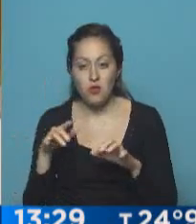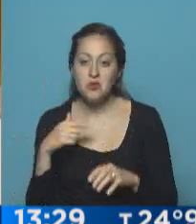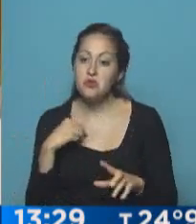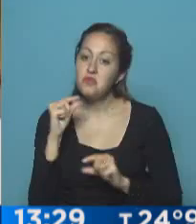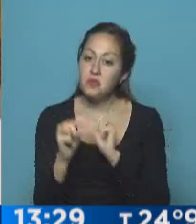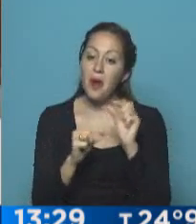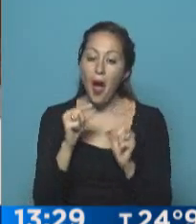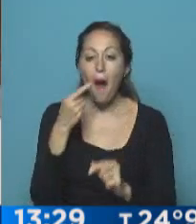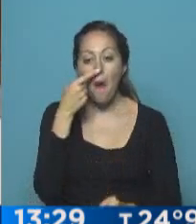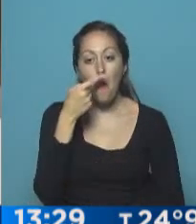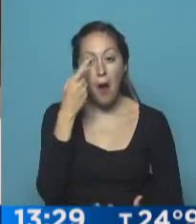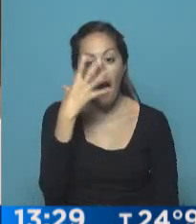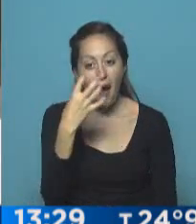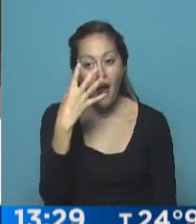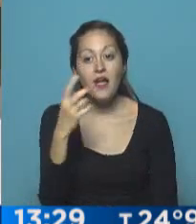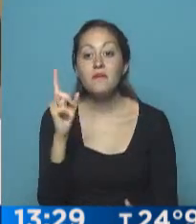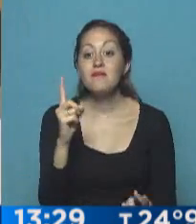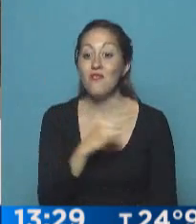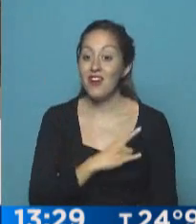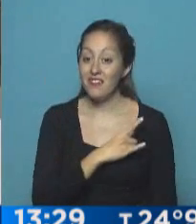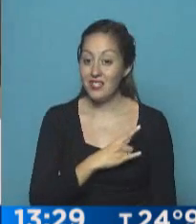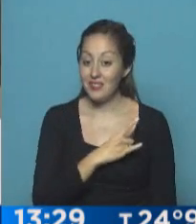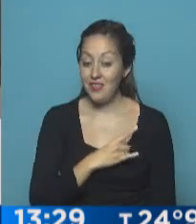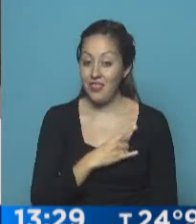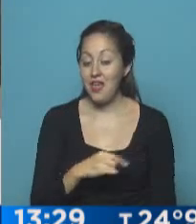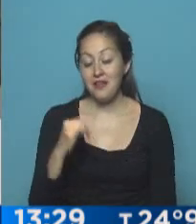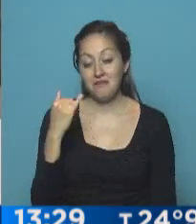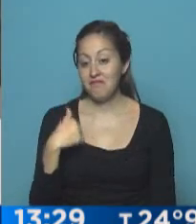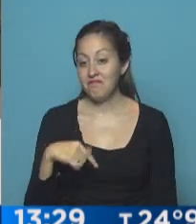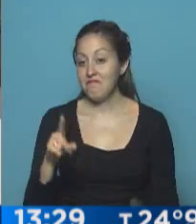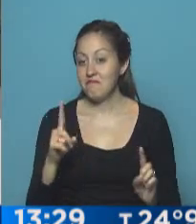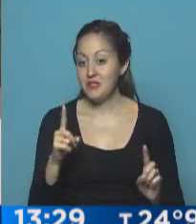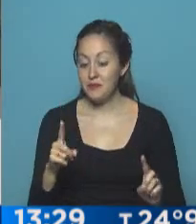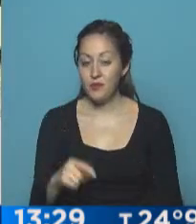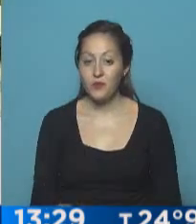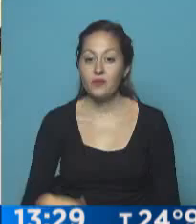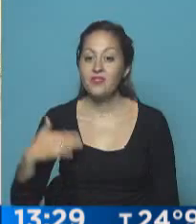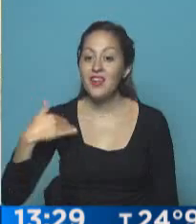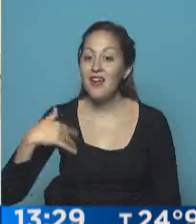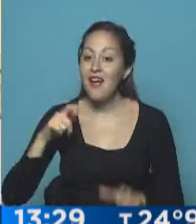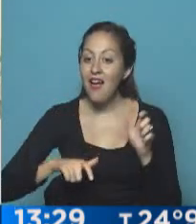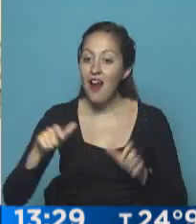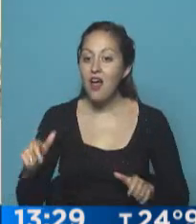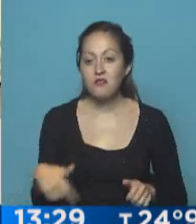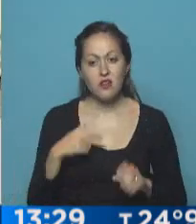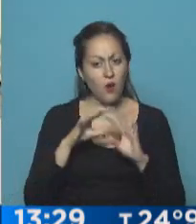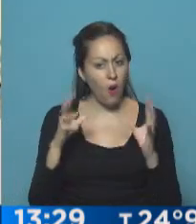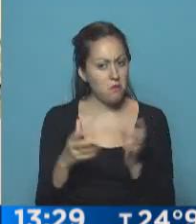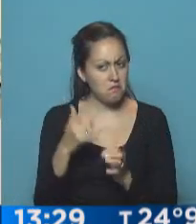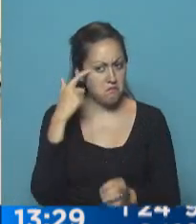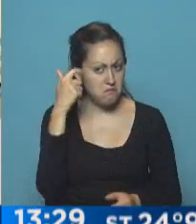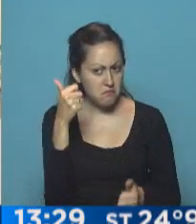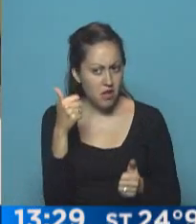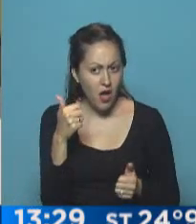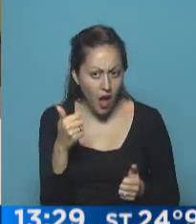enganché de a poquito con eso más quedan las universidades y bueno eso fue lo que lo que me trajo los argentinos estoy bien conceptuado en el mundo sí bueno